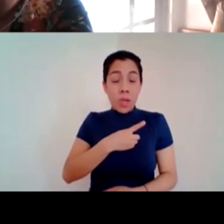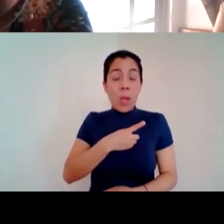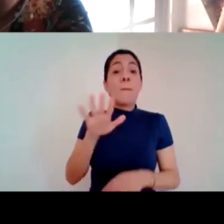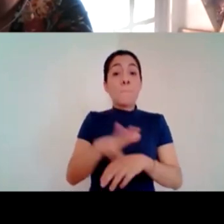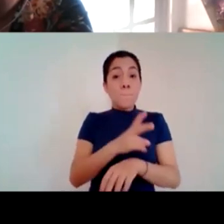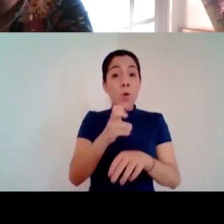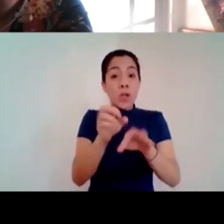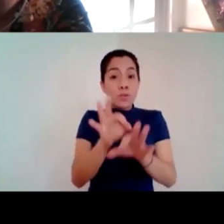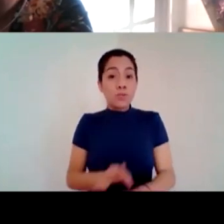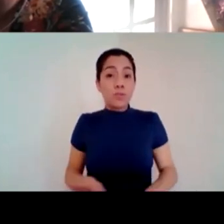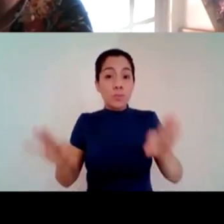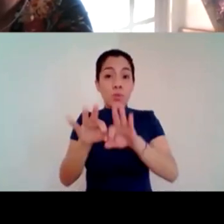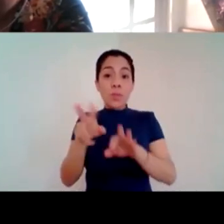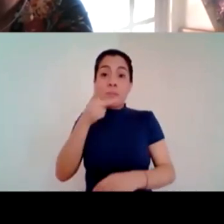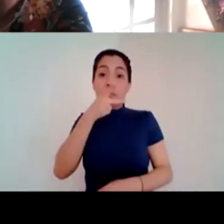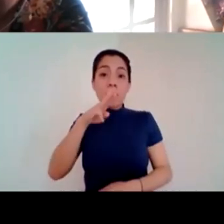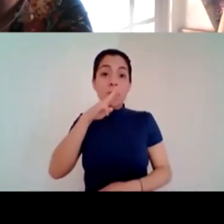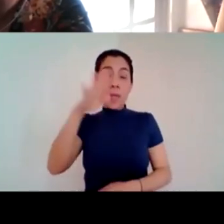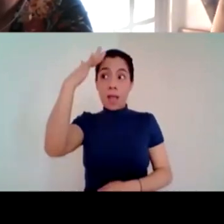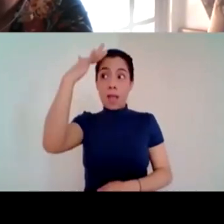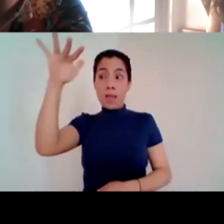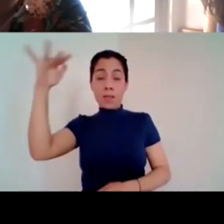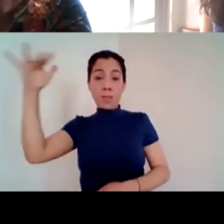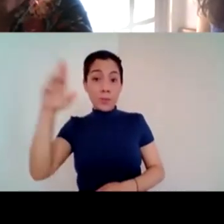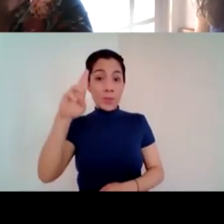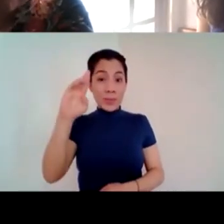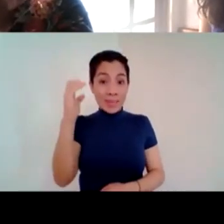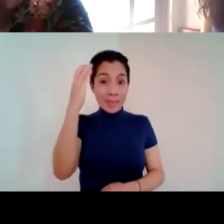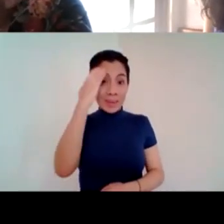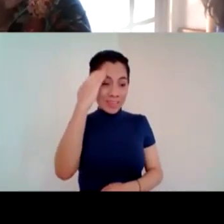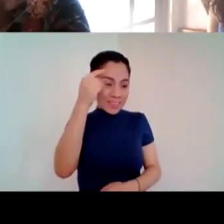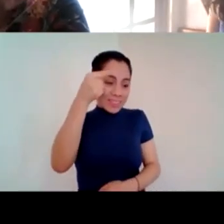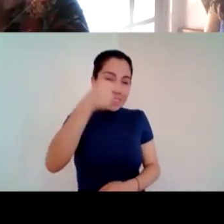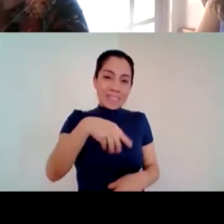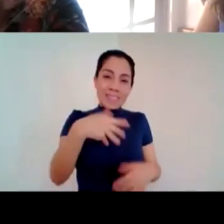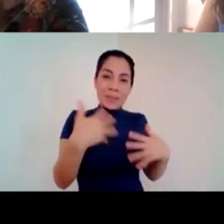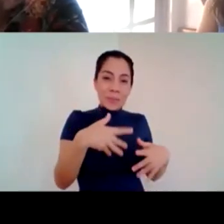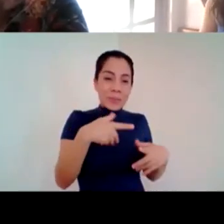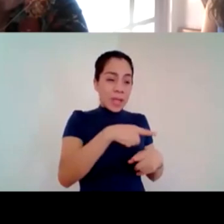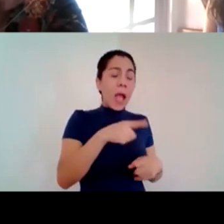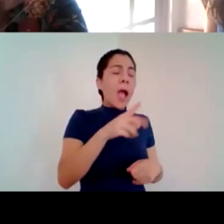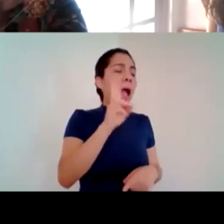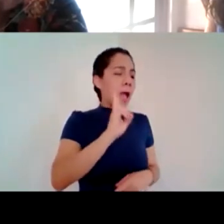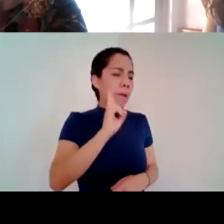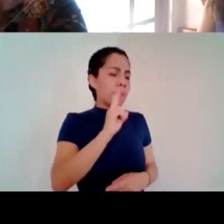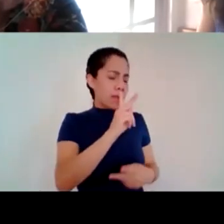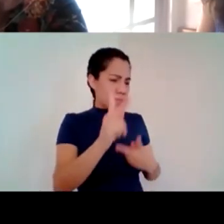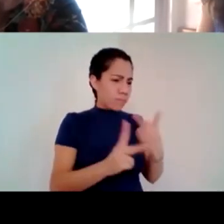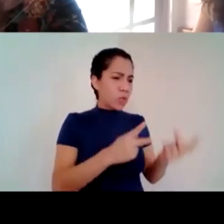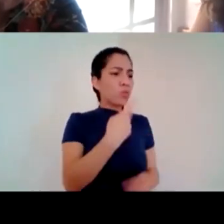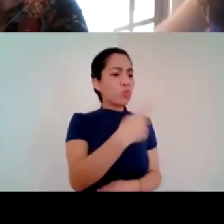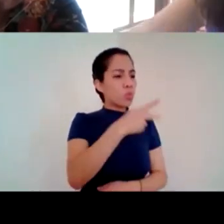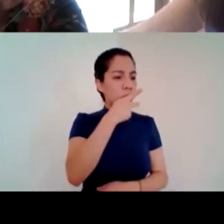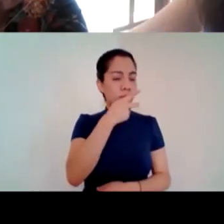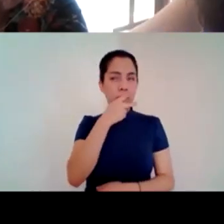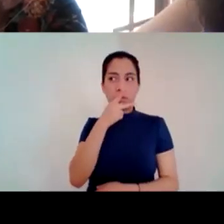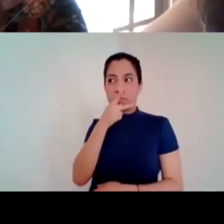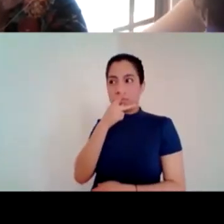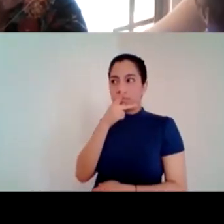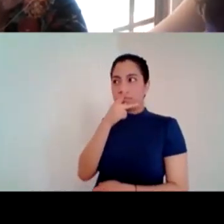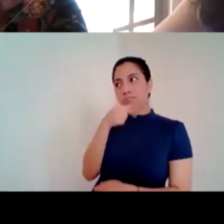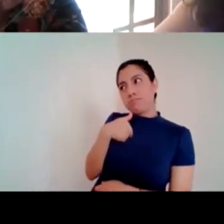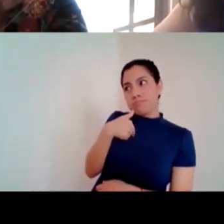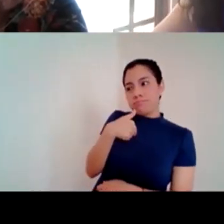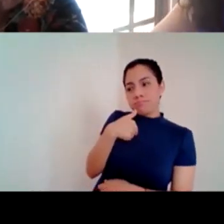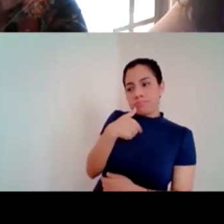tiene que ver con niños a los cuales o niñas uno les pregunta y dice y tu papá no sé ni me